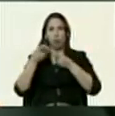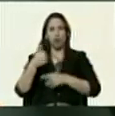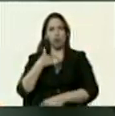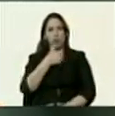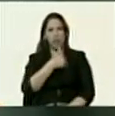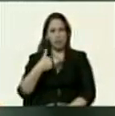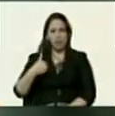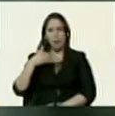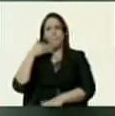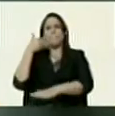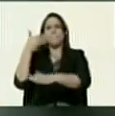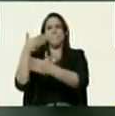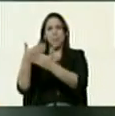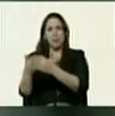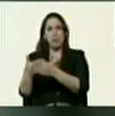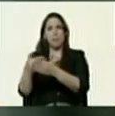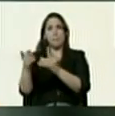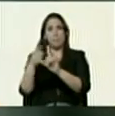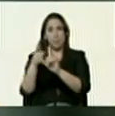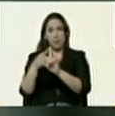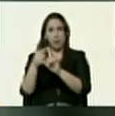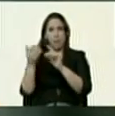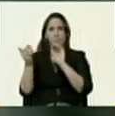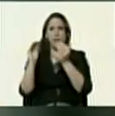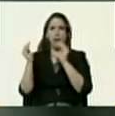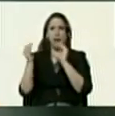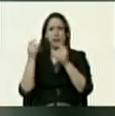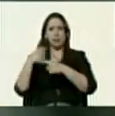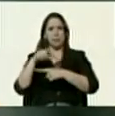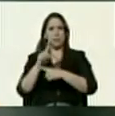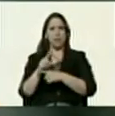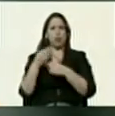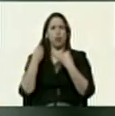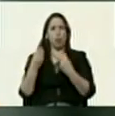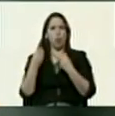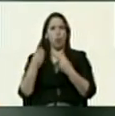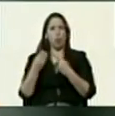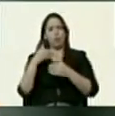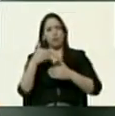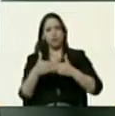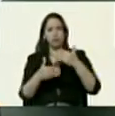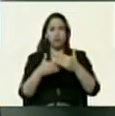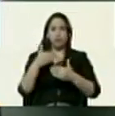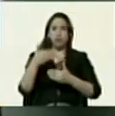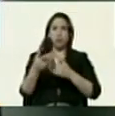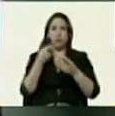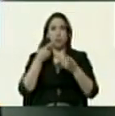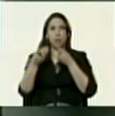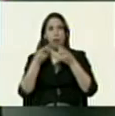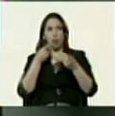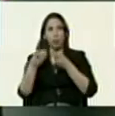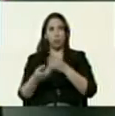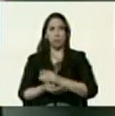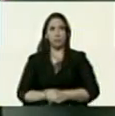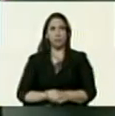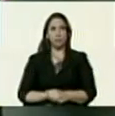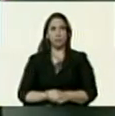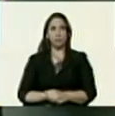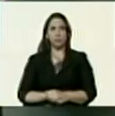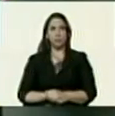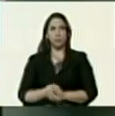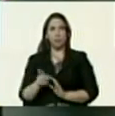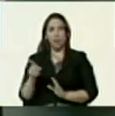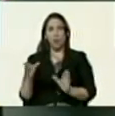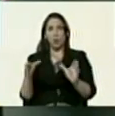pedir primero su primer balance sobre cómo marcha el diálogo con este